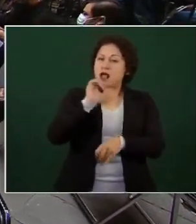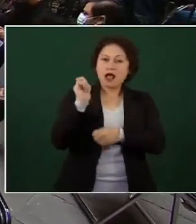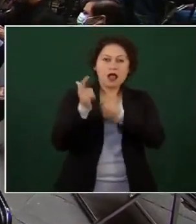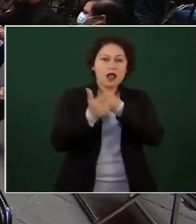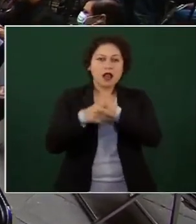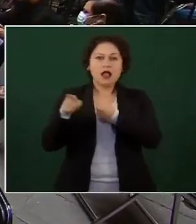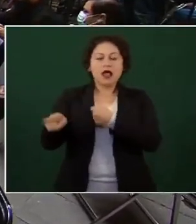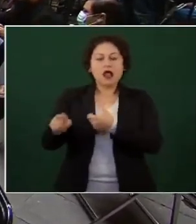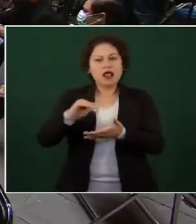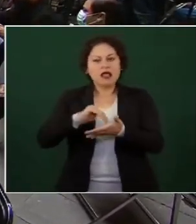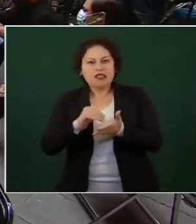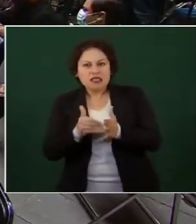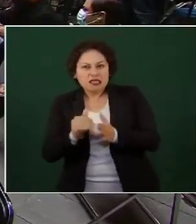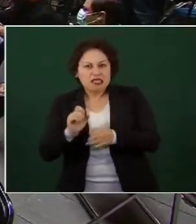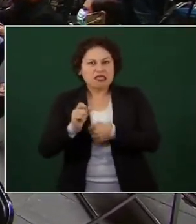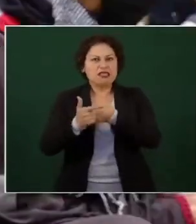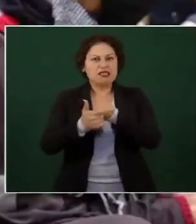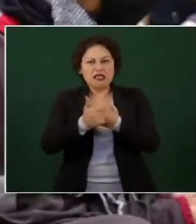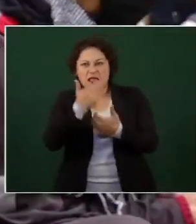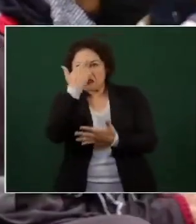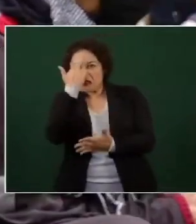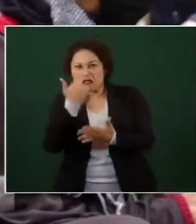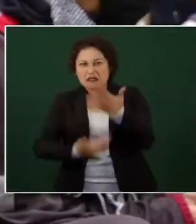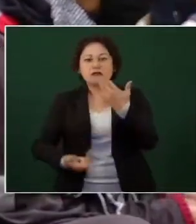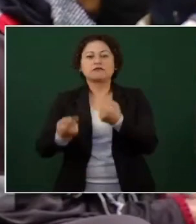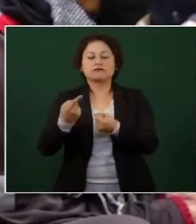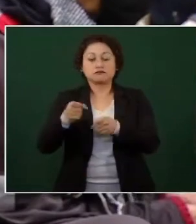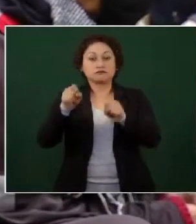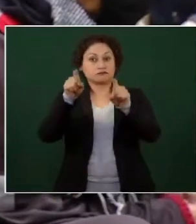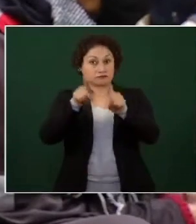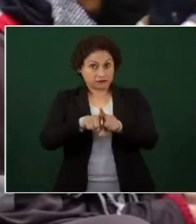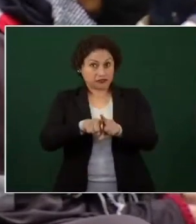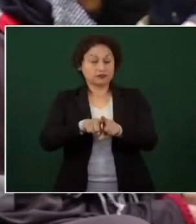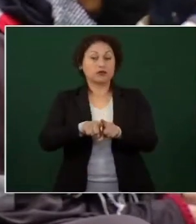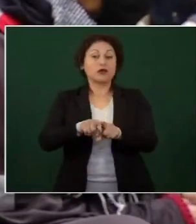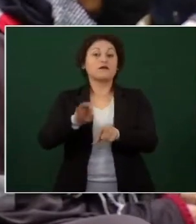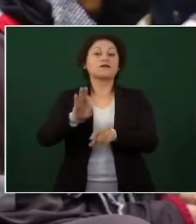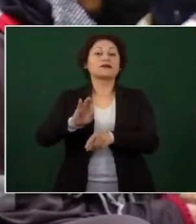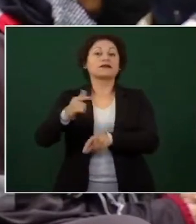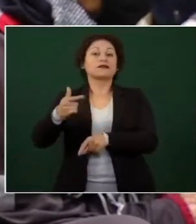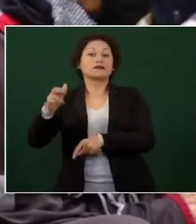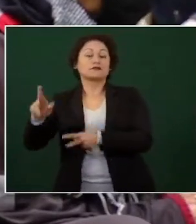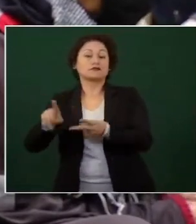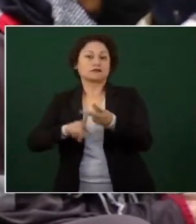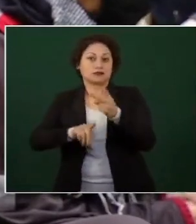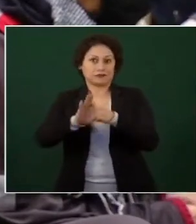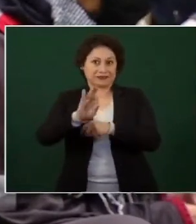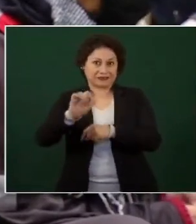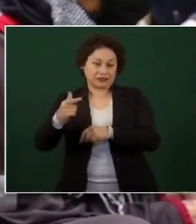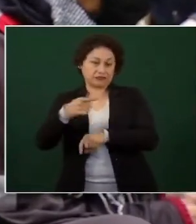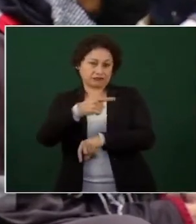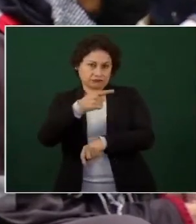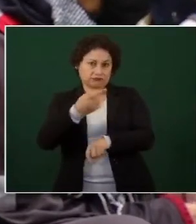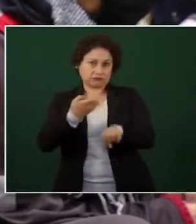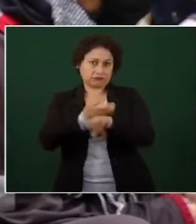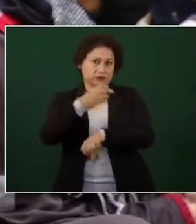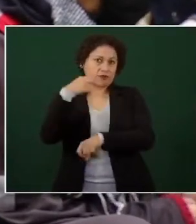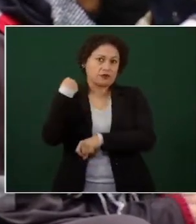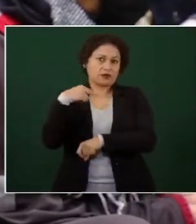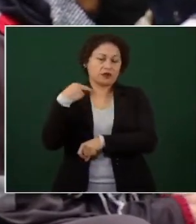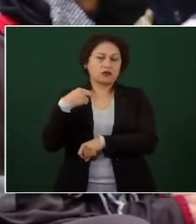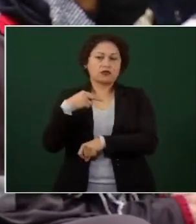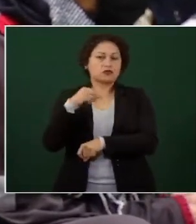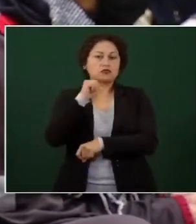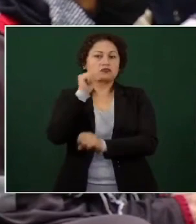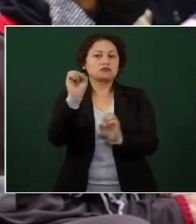y sendas de denuncias en la Fiscalía General de la República y la Fiscalía Estatal, el gobierno de Veracruz no ha iniciado ninguna